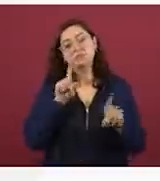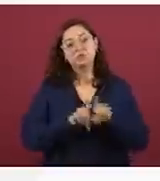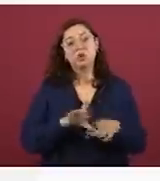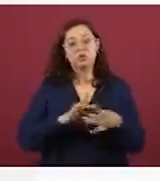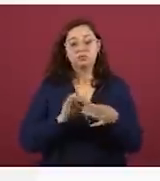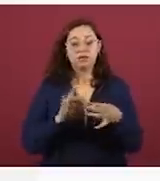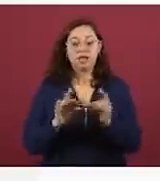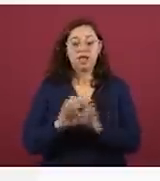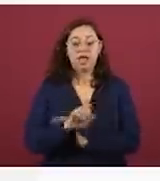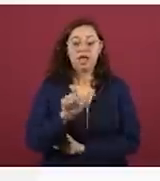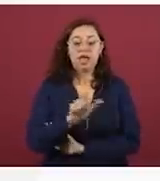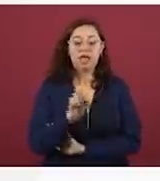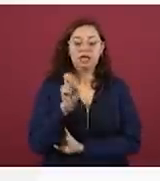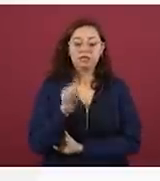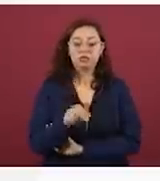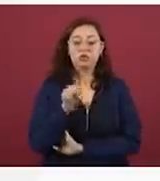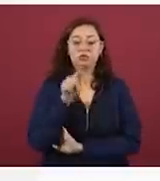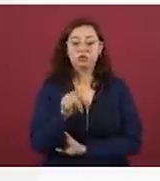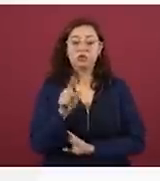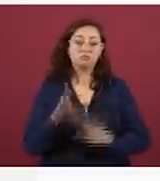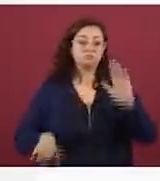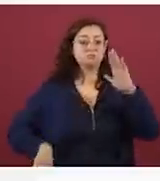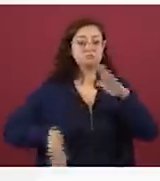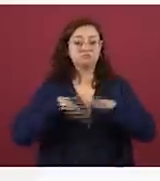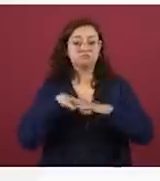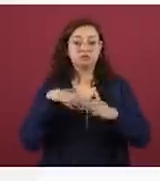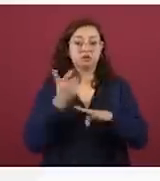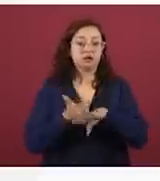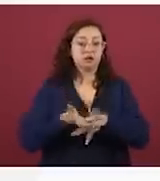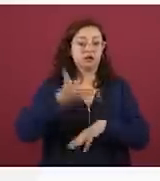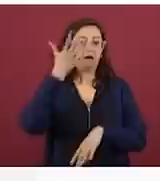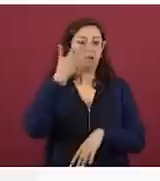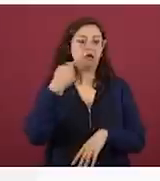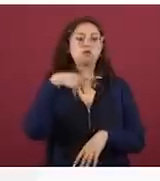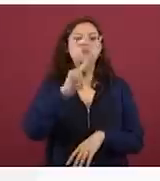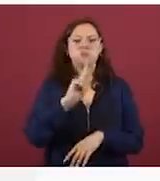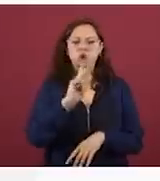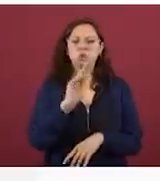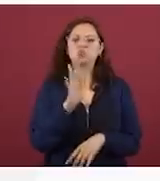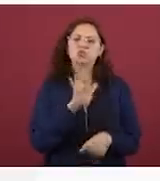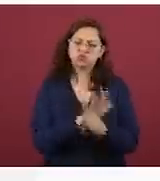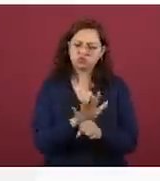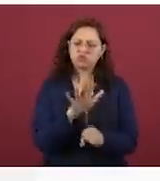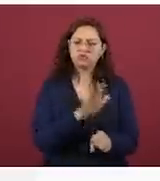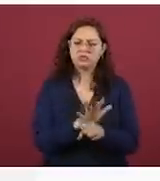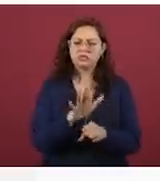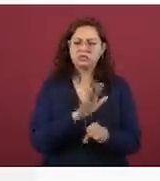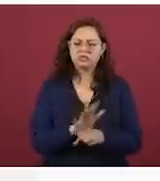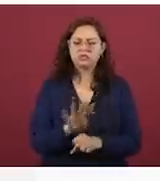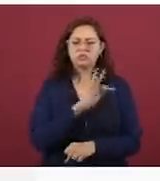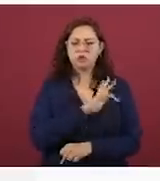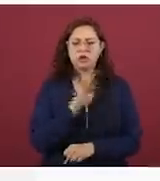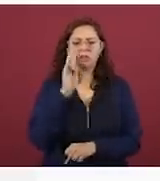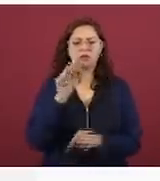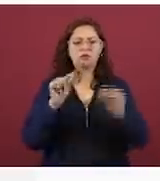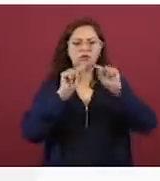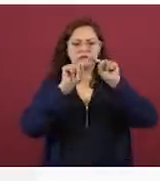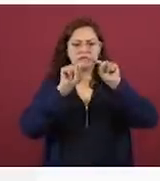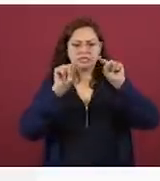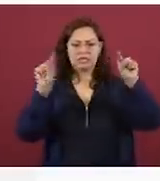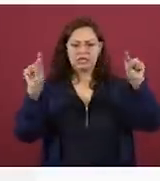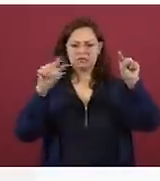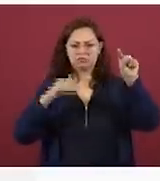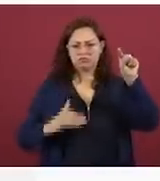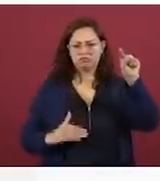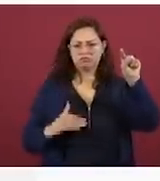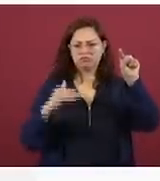que, aunque tiene un margen muy alto, tiene un precio muy aceptable. Aquí está la raya. Quiere decir que ellos